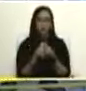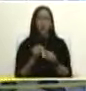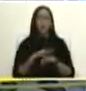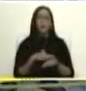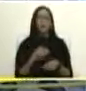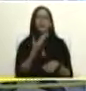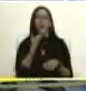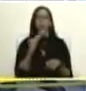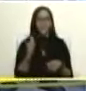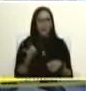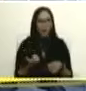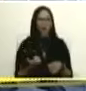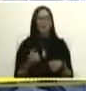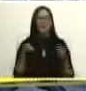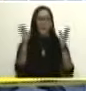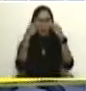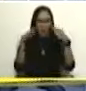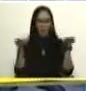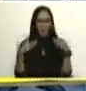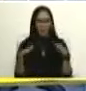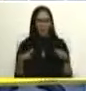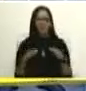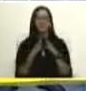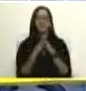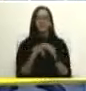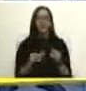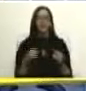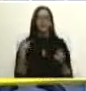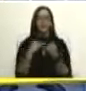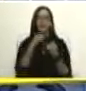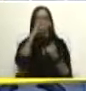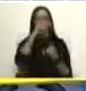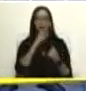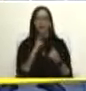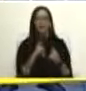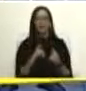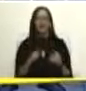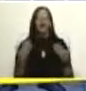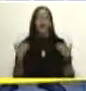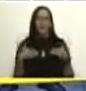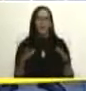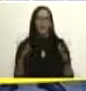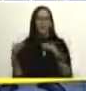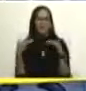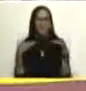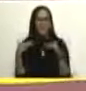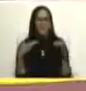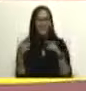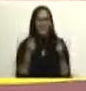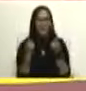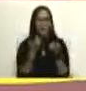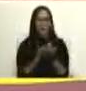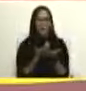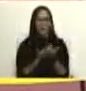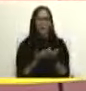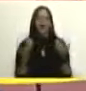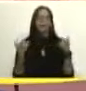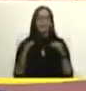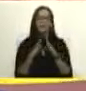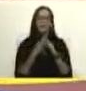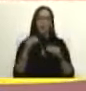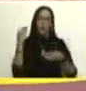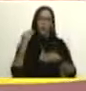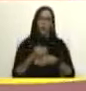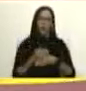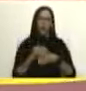ser las mejores navidades de todos estos últimos años, a pesar de la guerra económica, a pesar de todo el